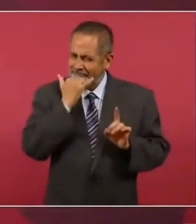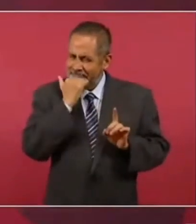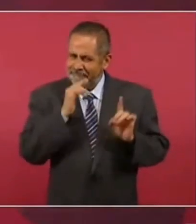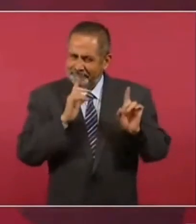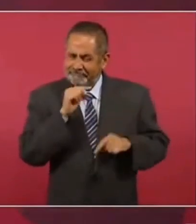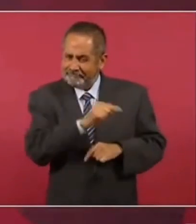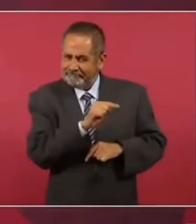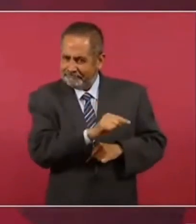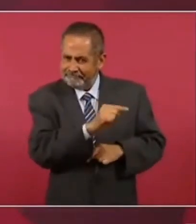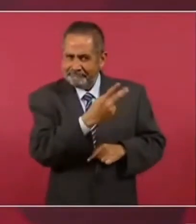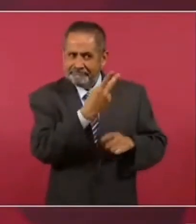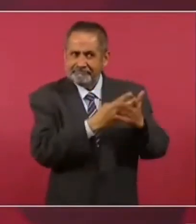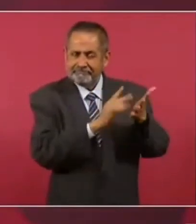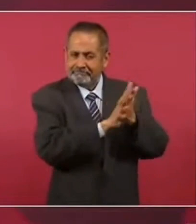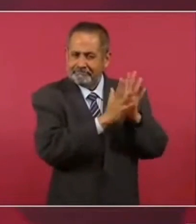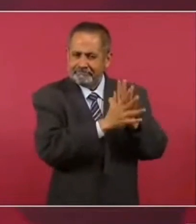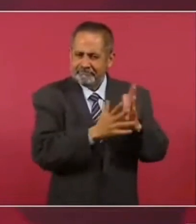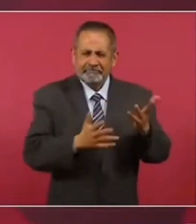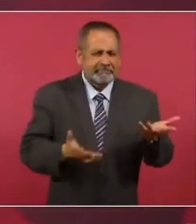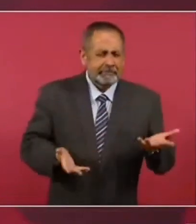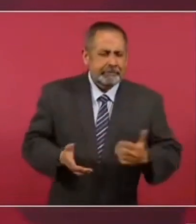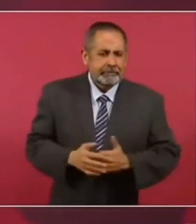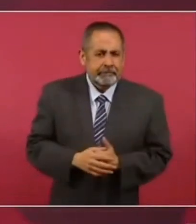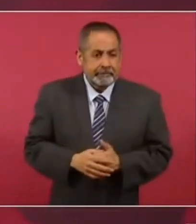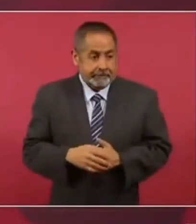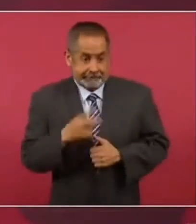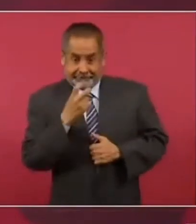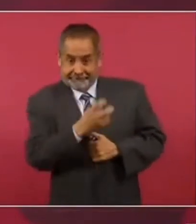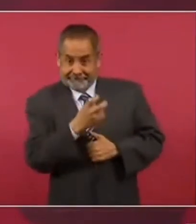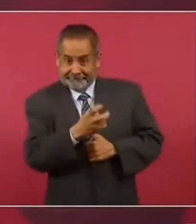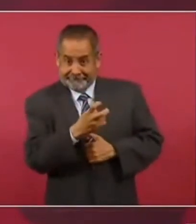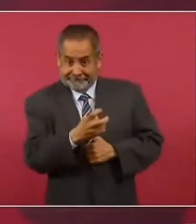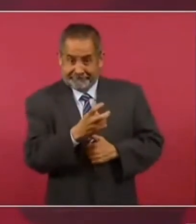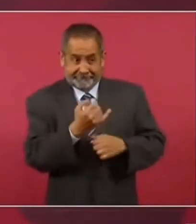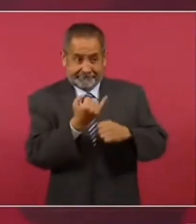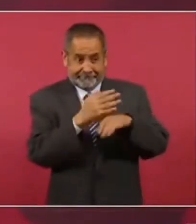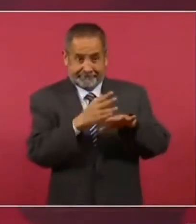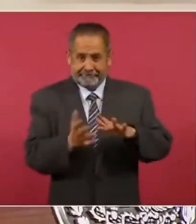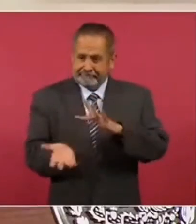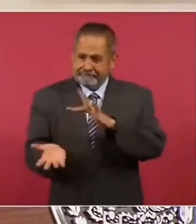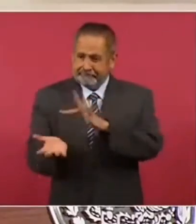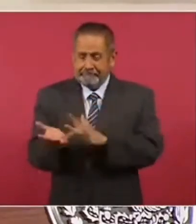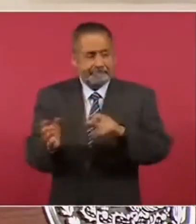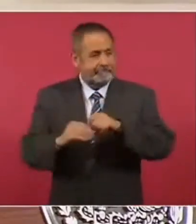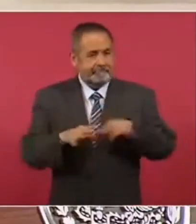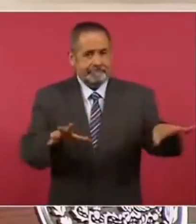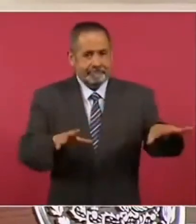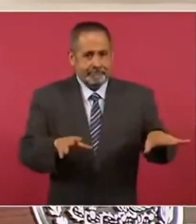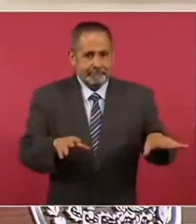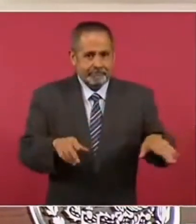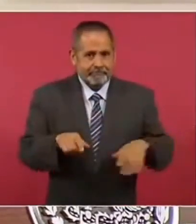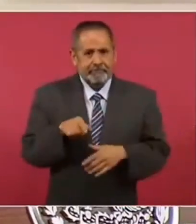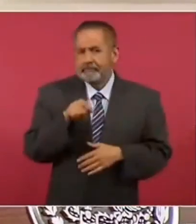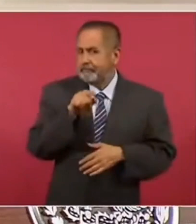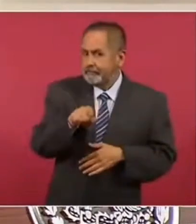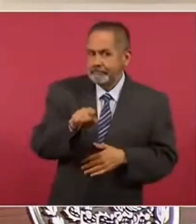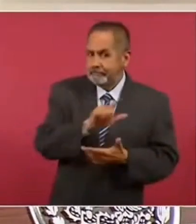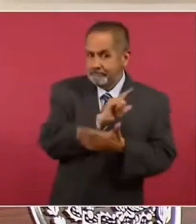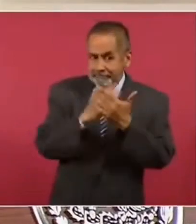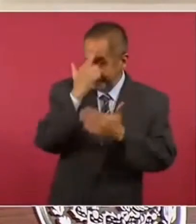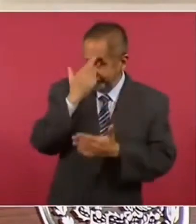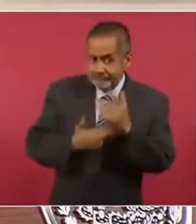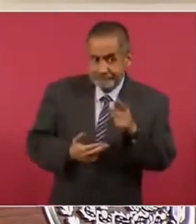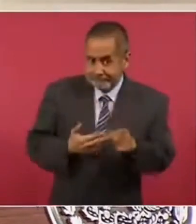entonces esa información que es ilegal